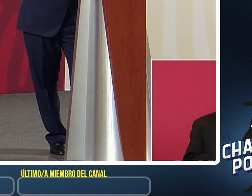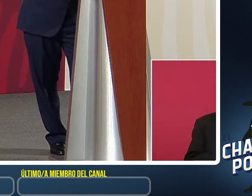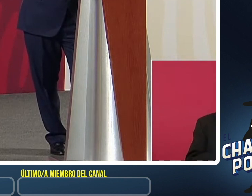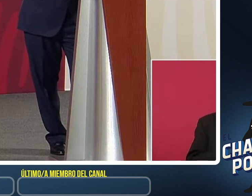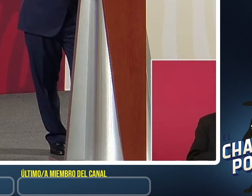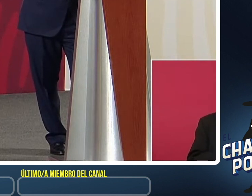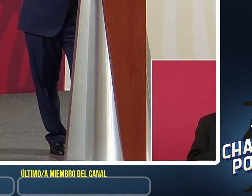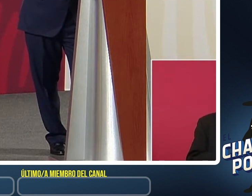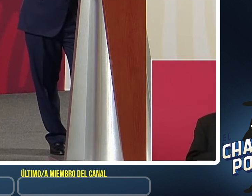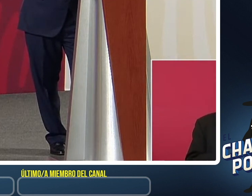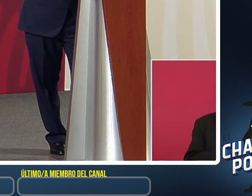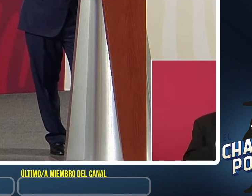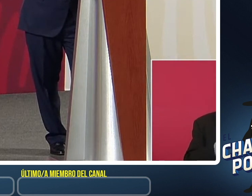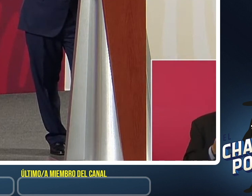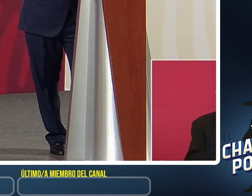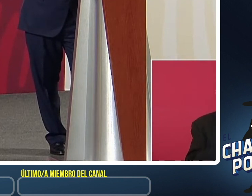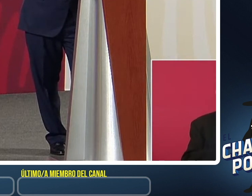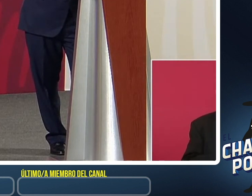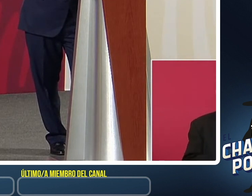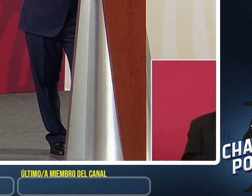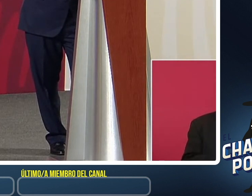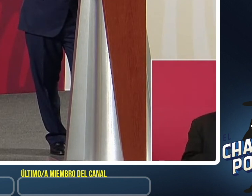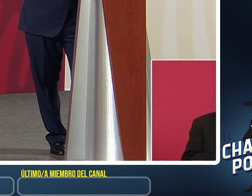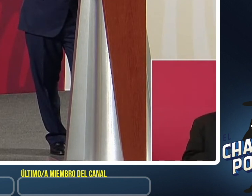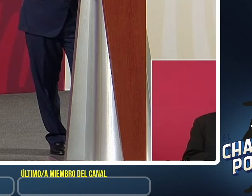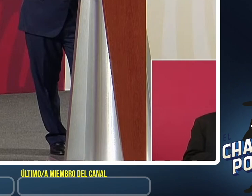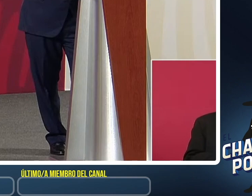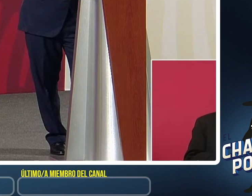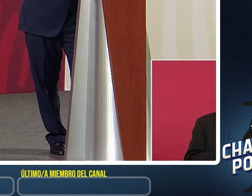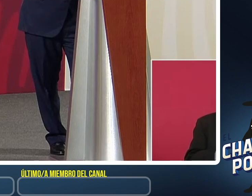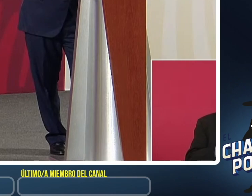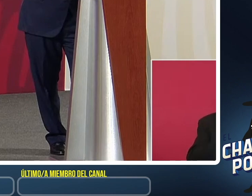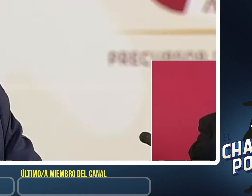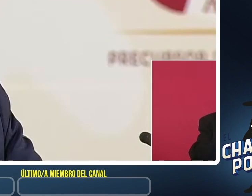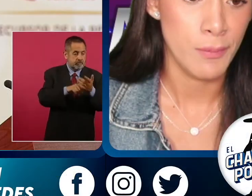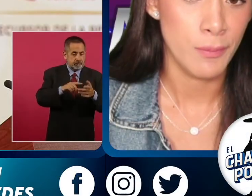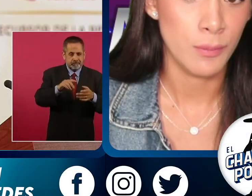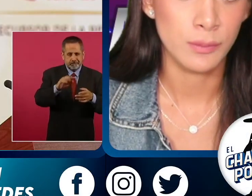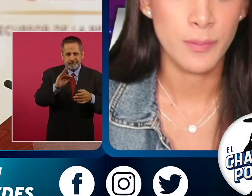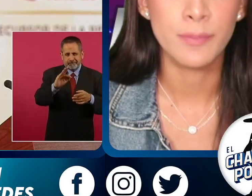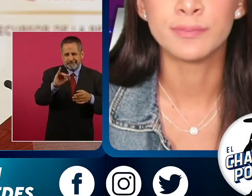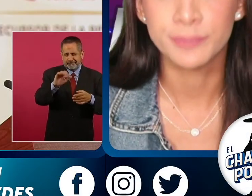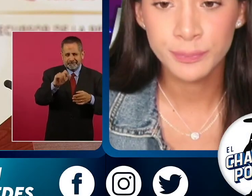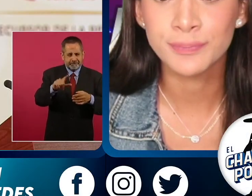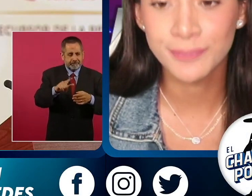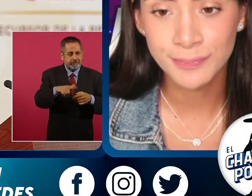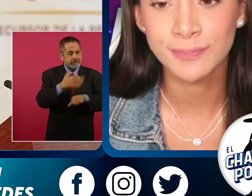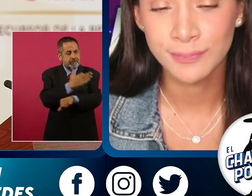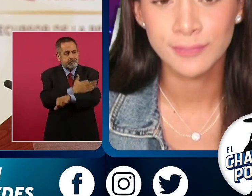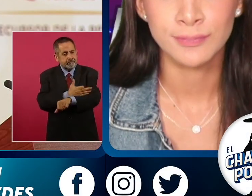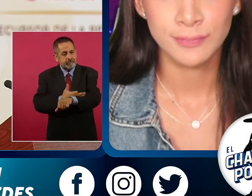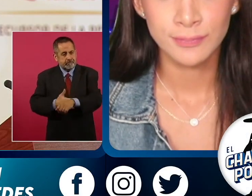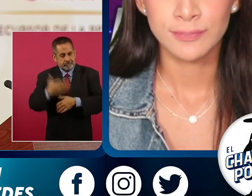los casos que tienen que ver con la Fiscalía y con el Poder Judicial es la tardanza.